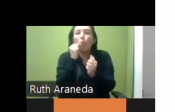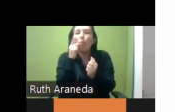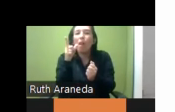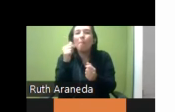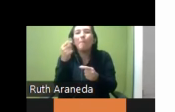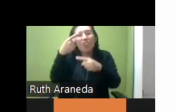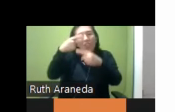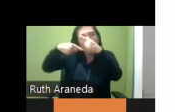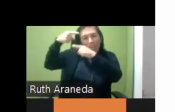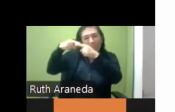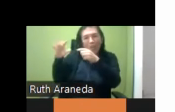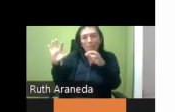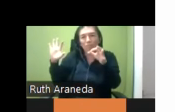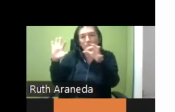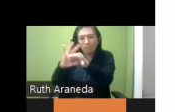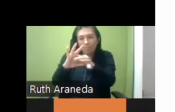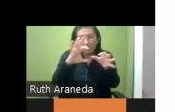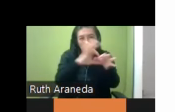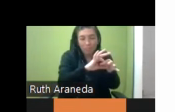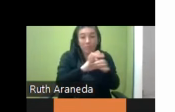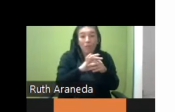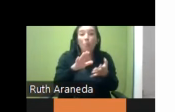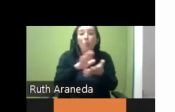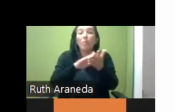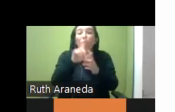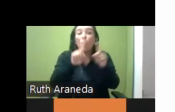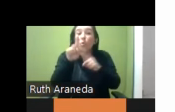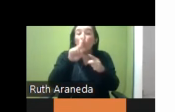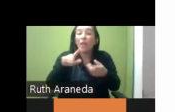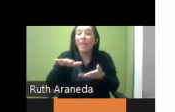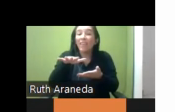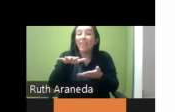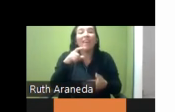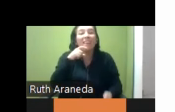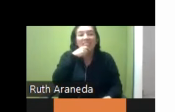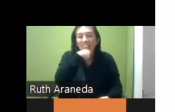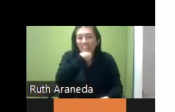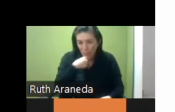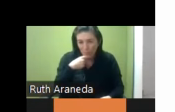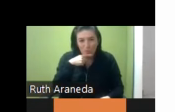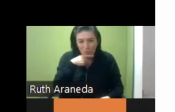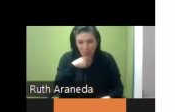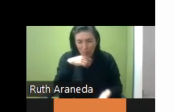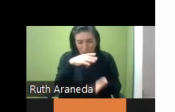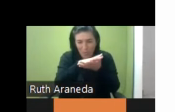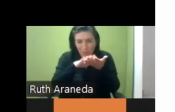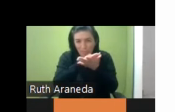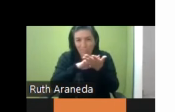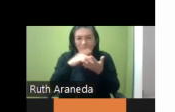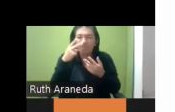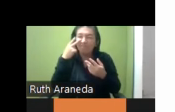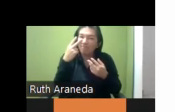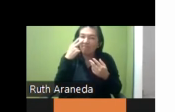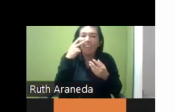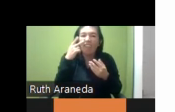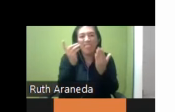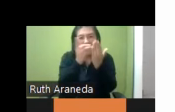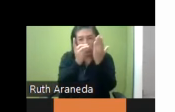Ahora vamos a ver algunos ejemplos cortos de interpretación de datos, ¿no?